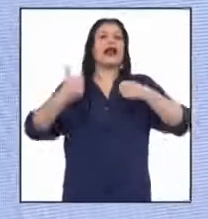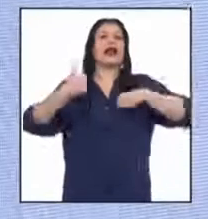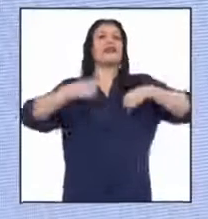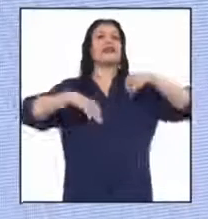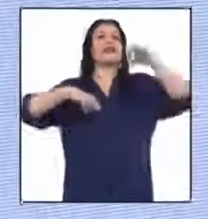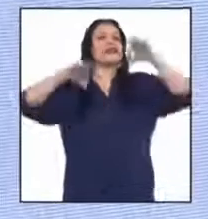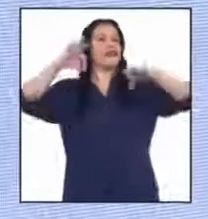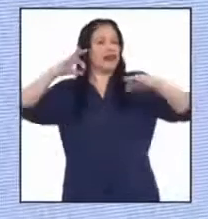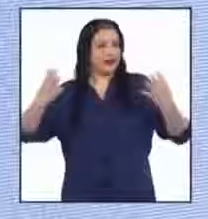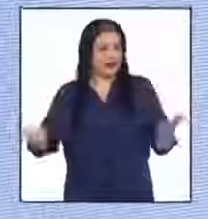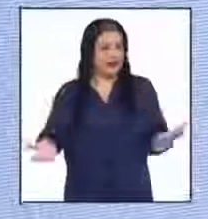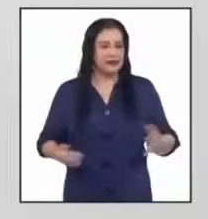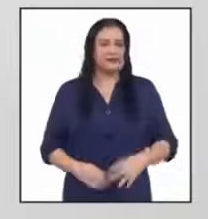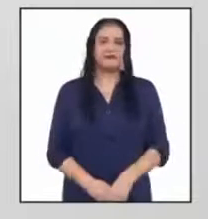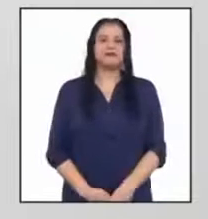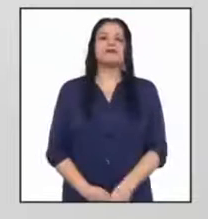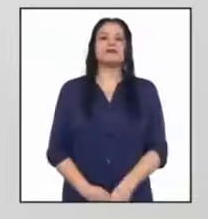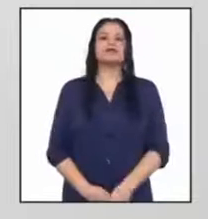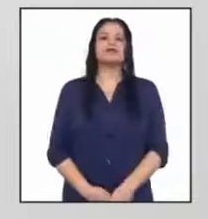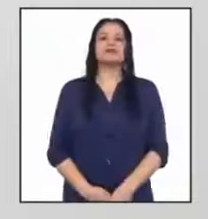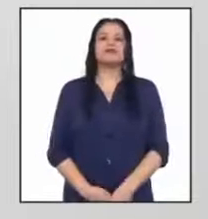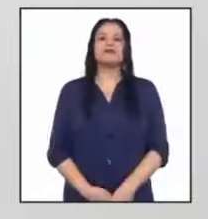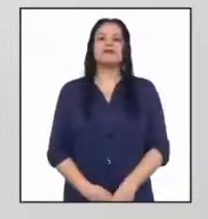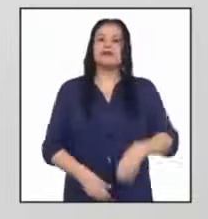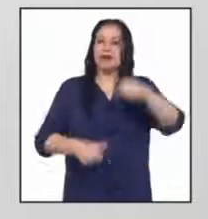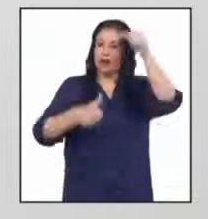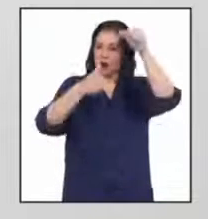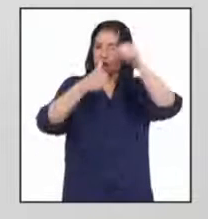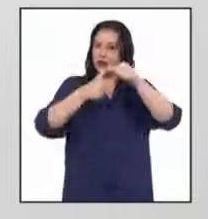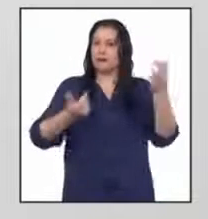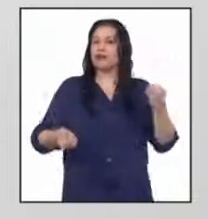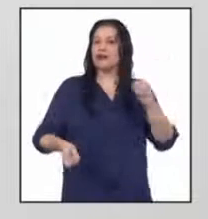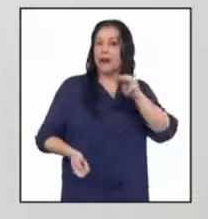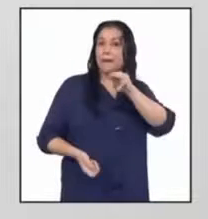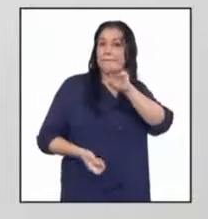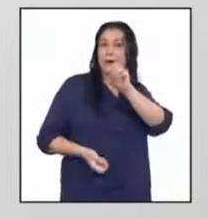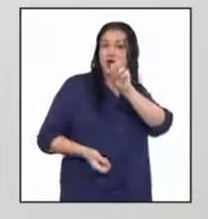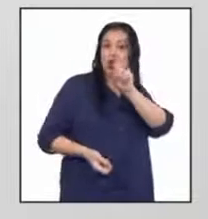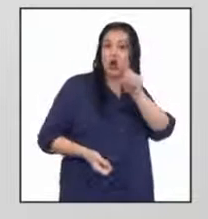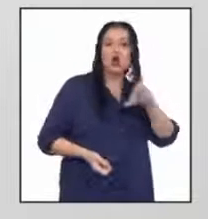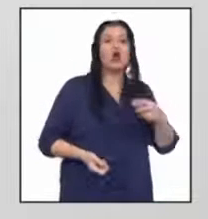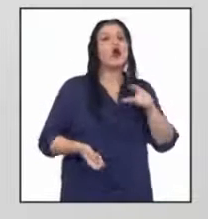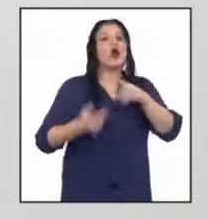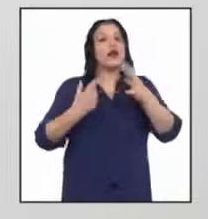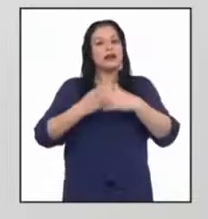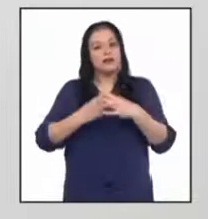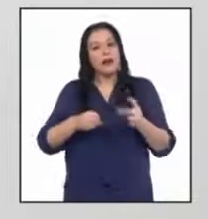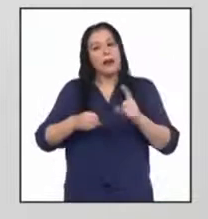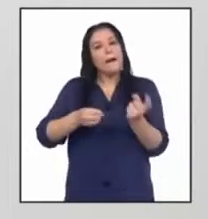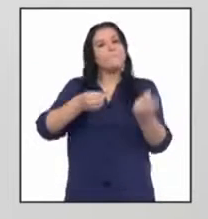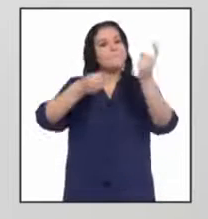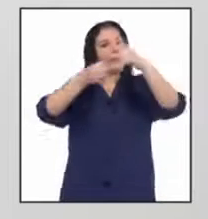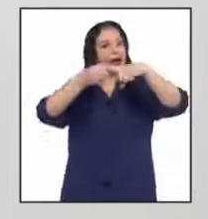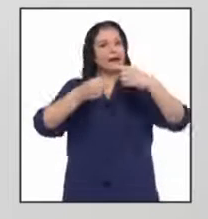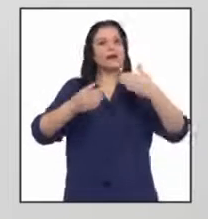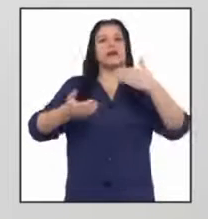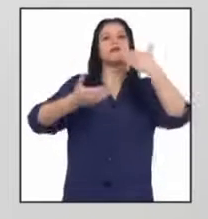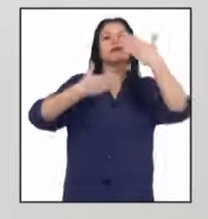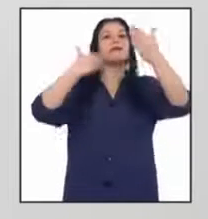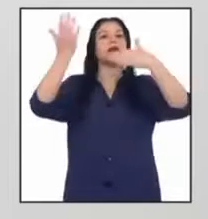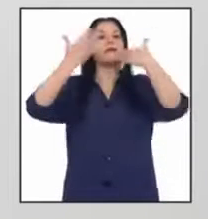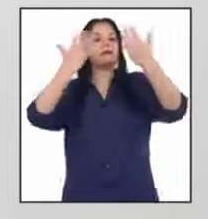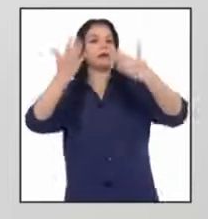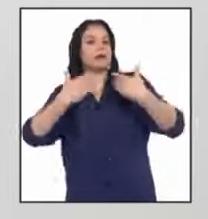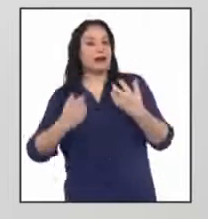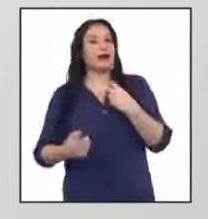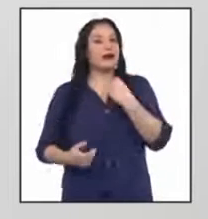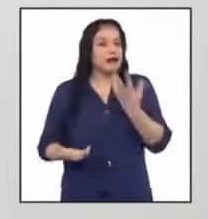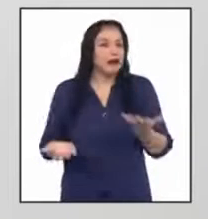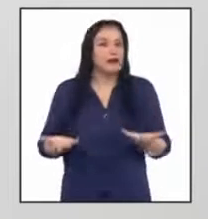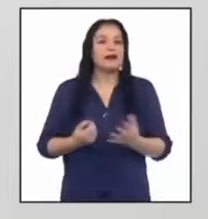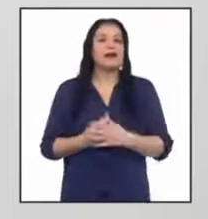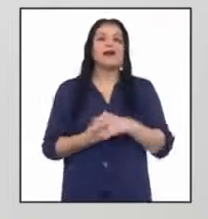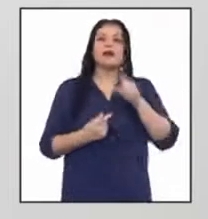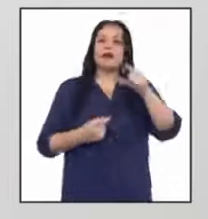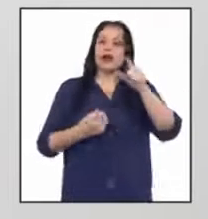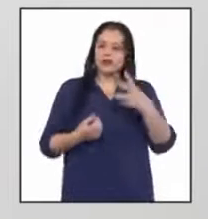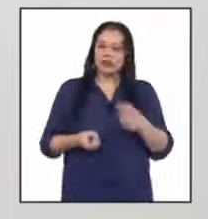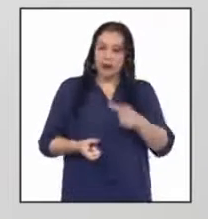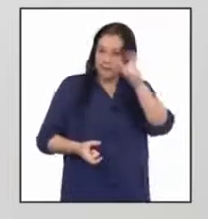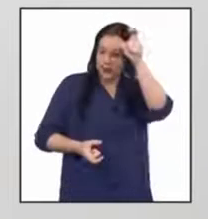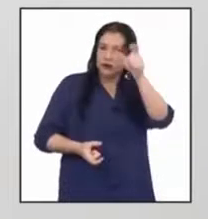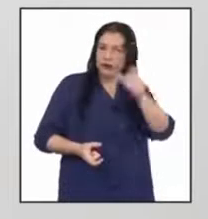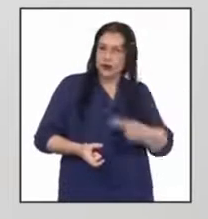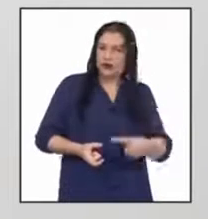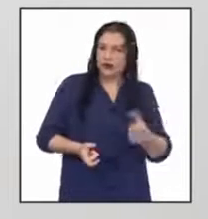teatro. Recordemos que el monólogo pertenece a la expresión oral y para esto el personaje o actor tiene a